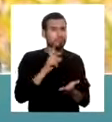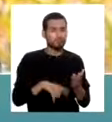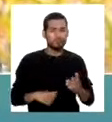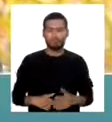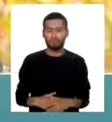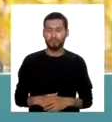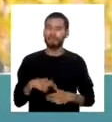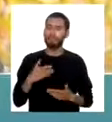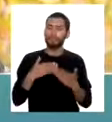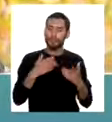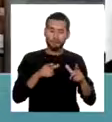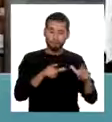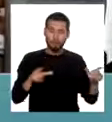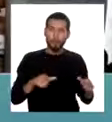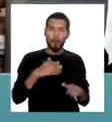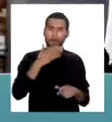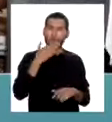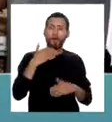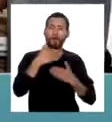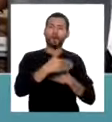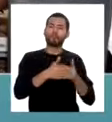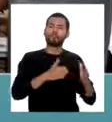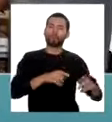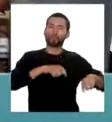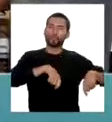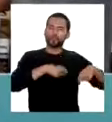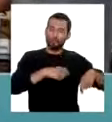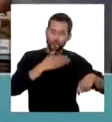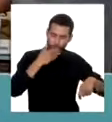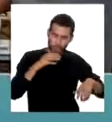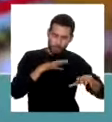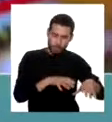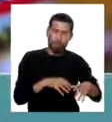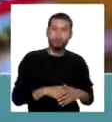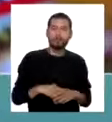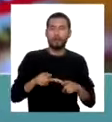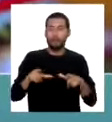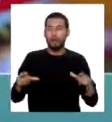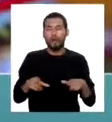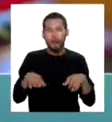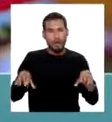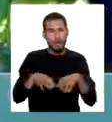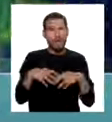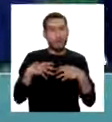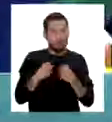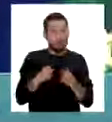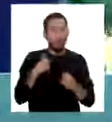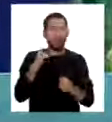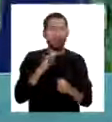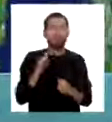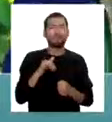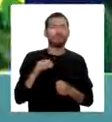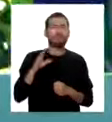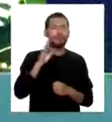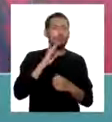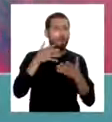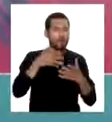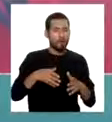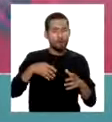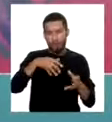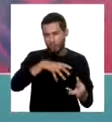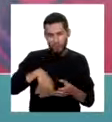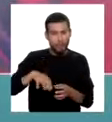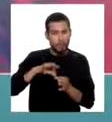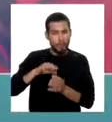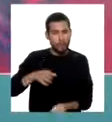es una cocina mejorada, un kit de agua segura y manejo de residuos sólidos. Este es el producto